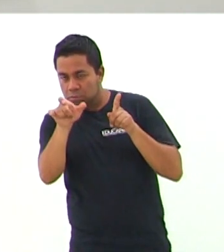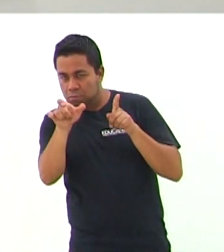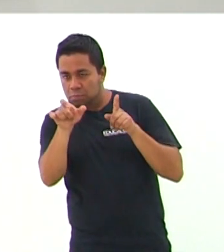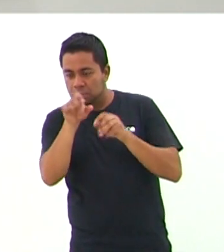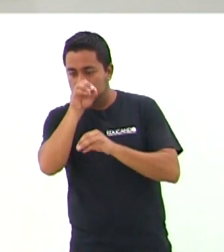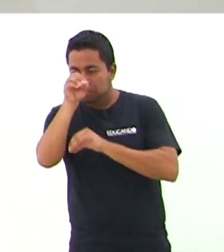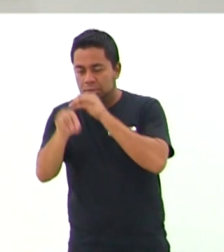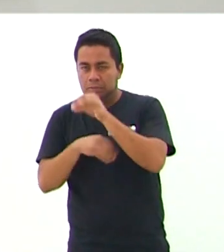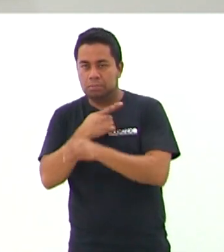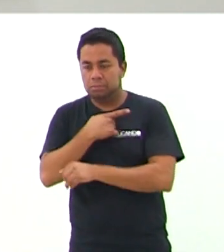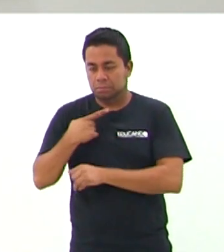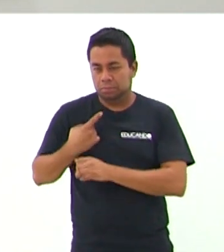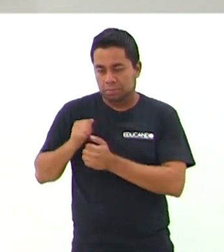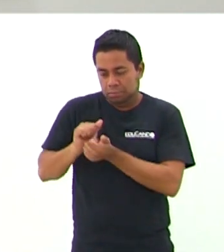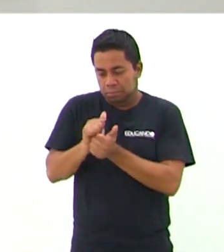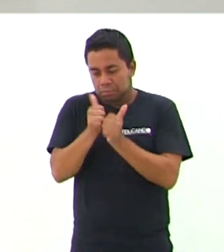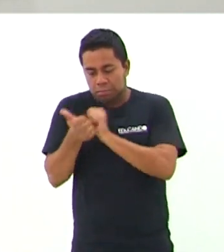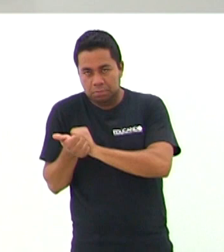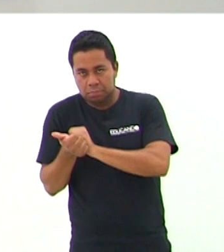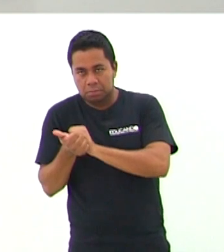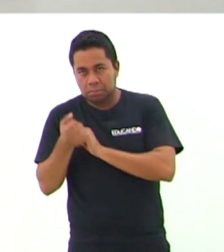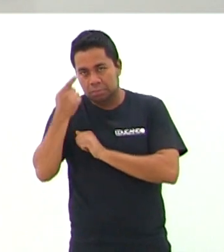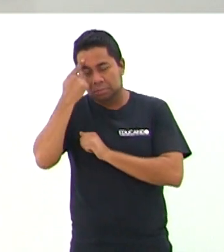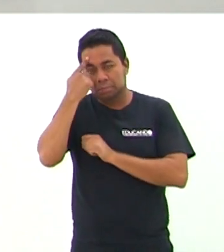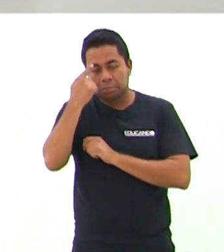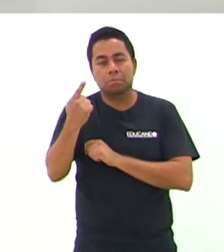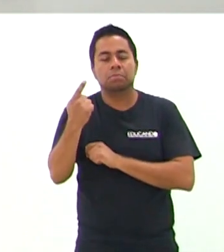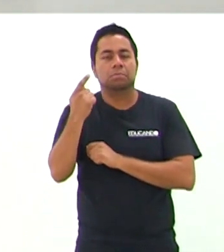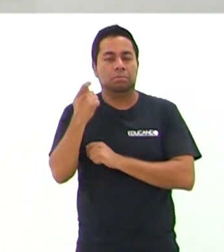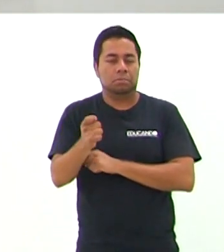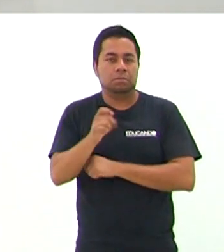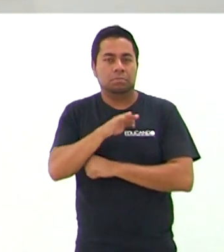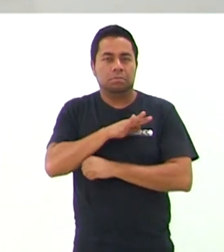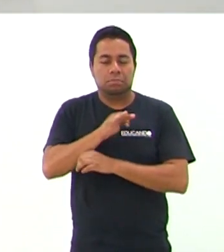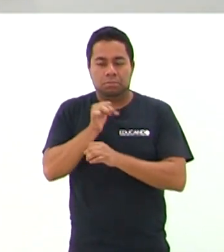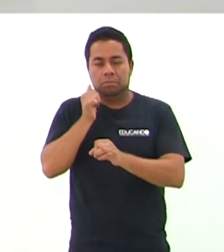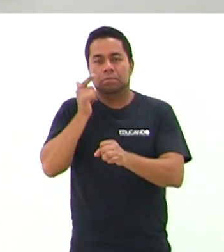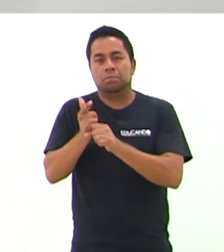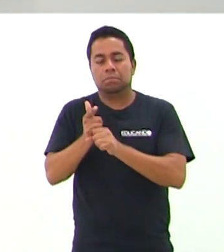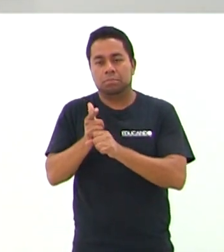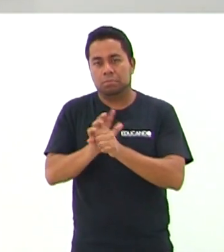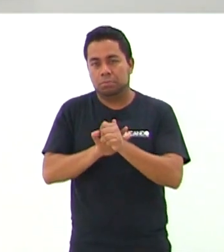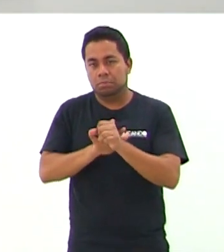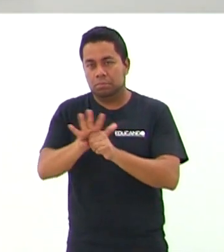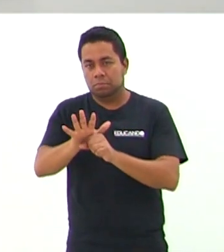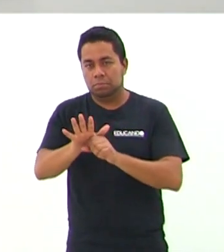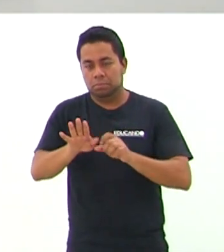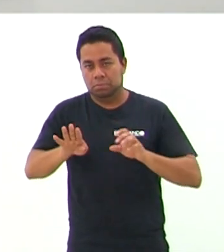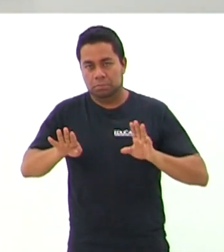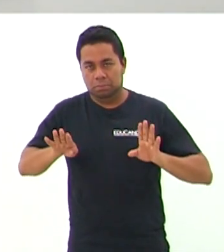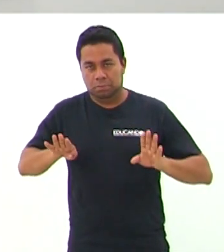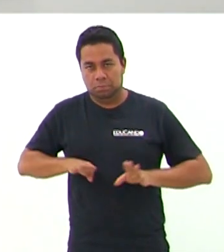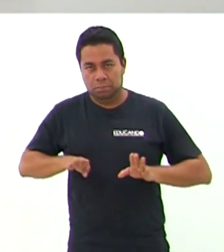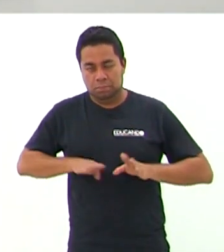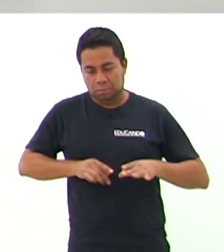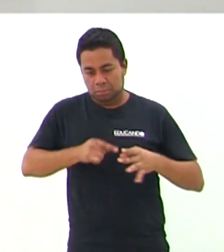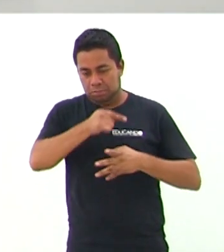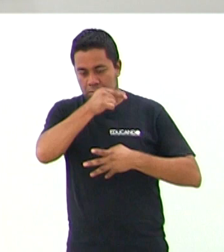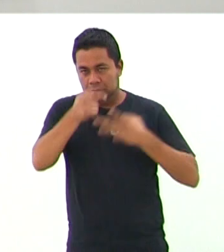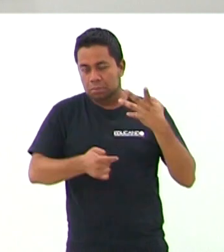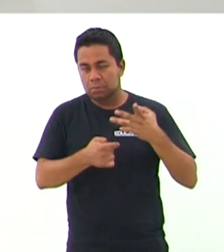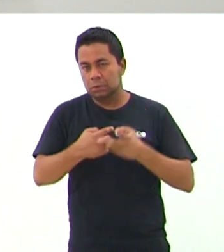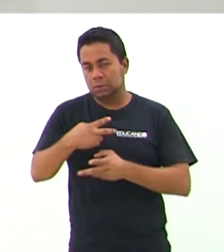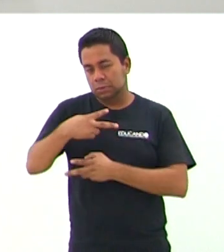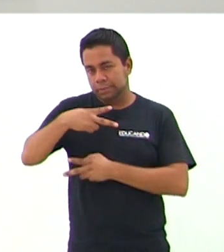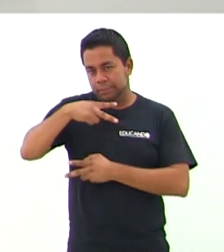hacer la conjugación para poder encontrar cada uno de estos verbos